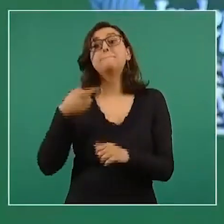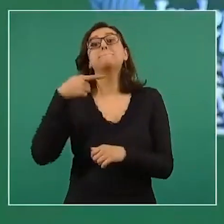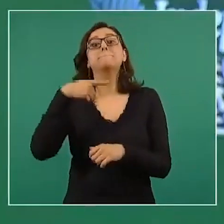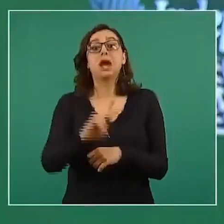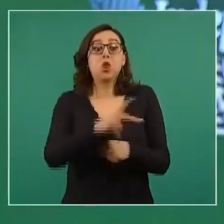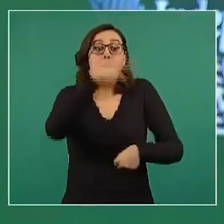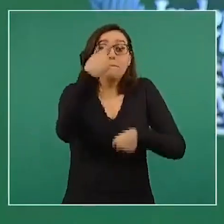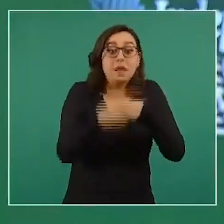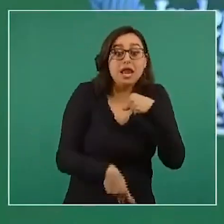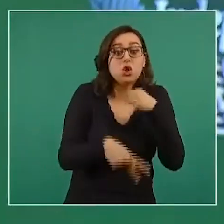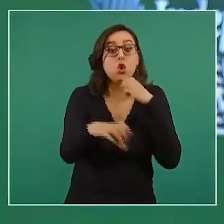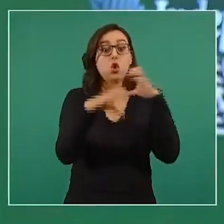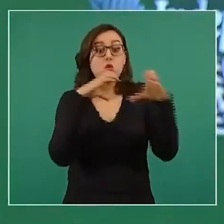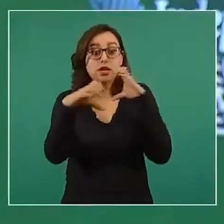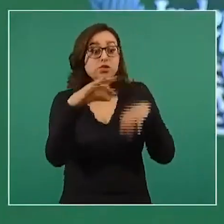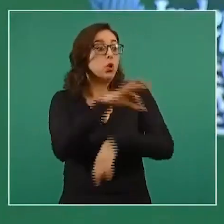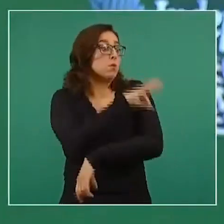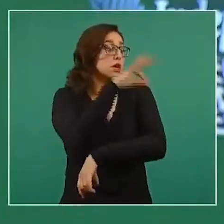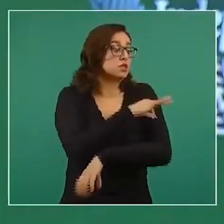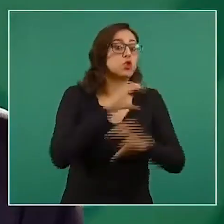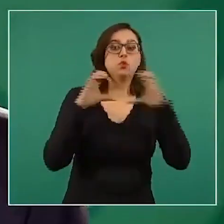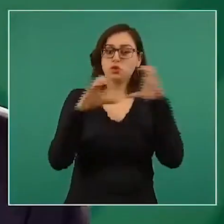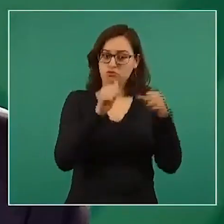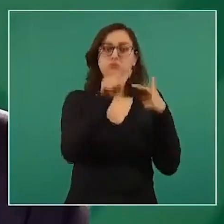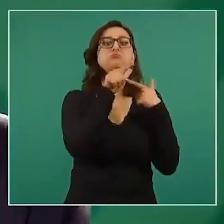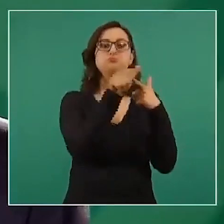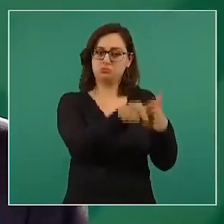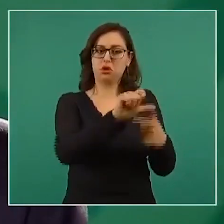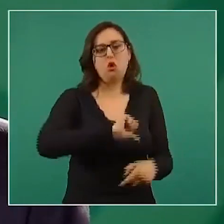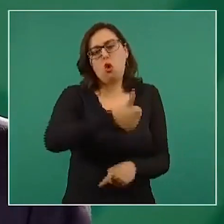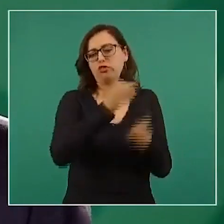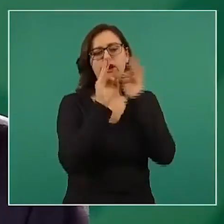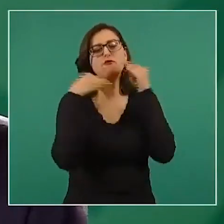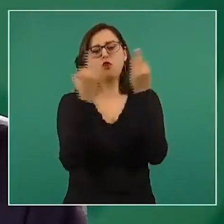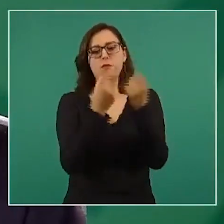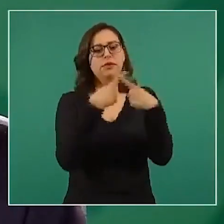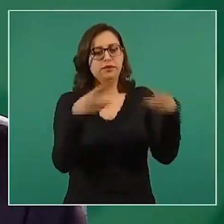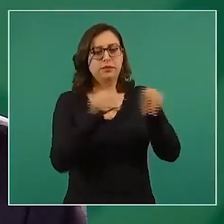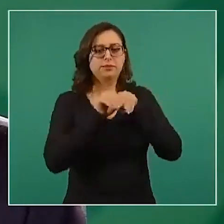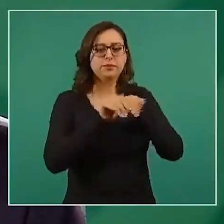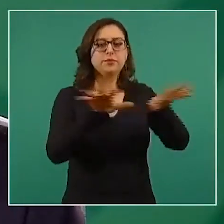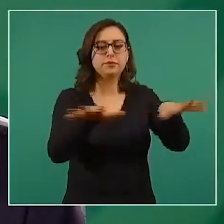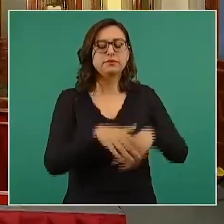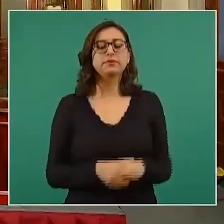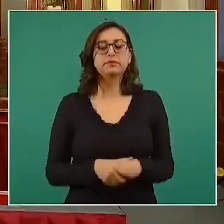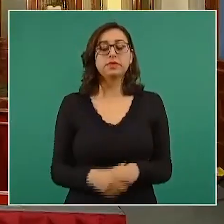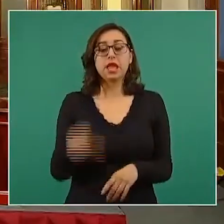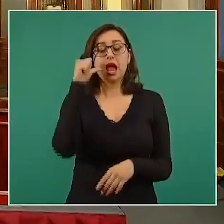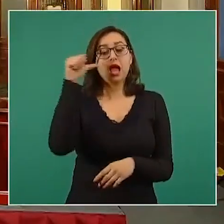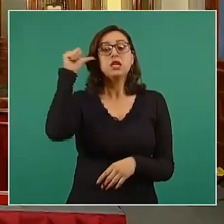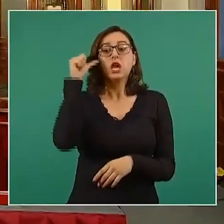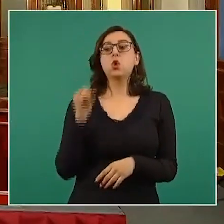supuesto, de vacunación que continúan. Ayer jueves 10 de junio, el doctor